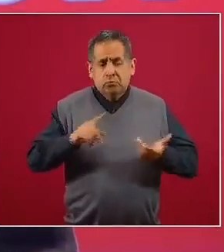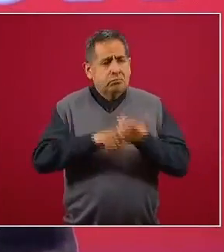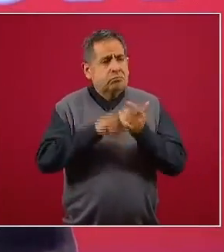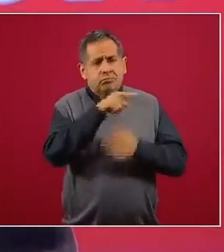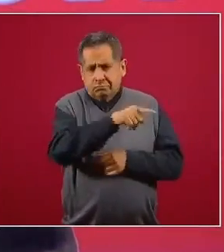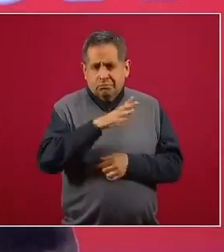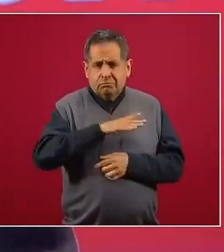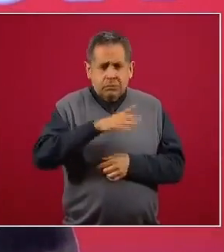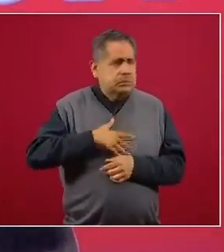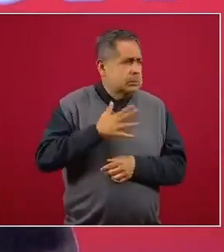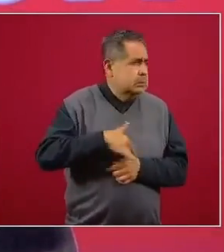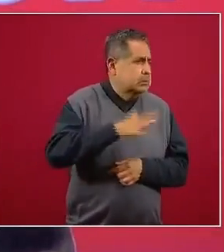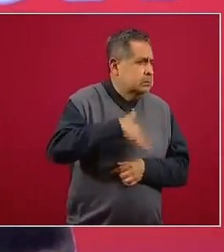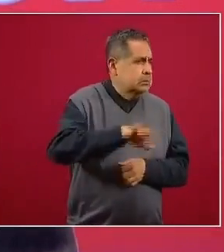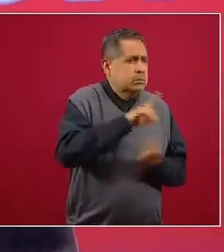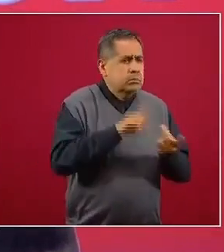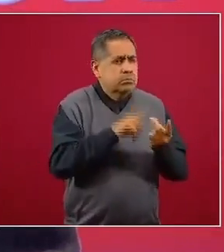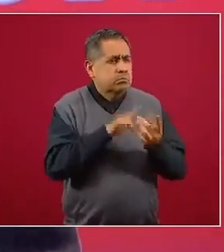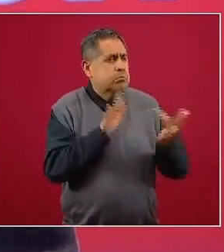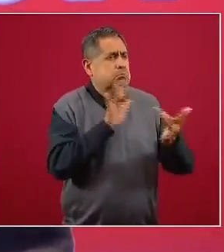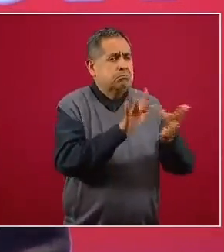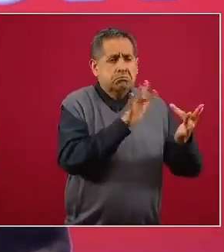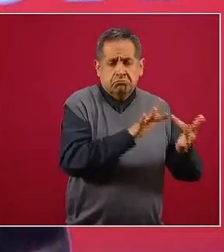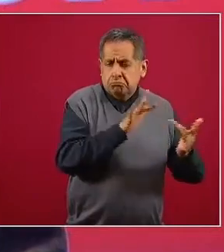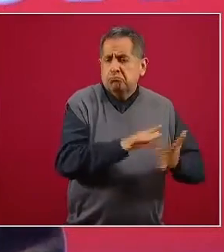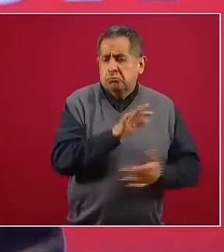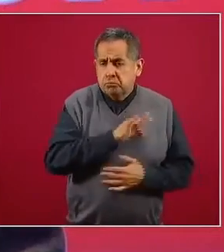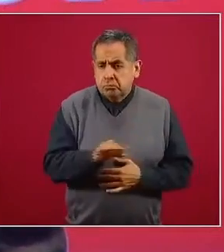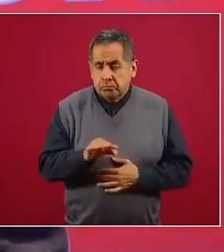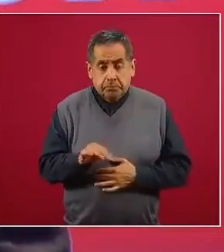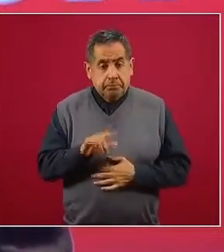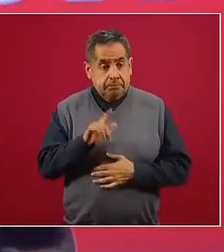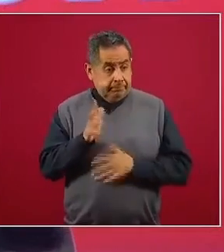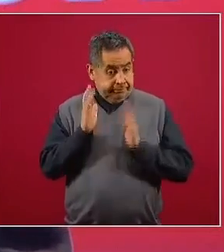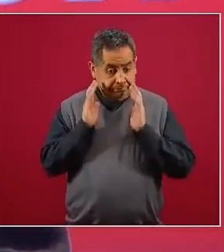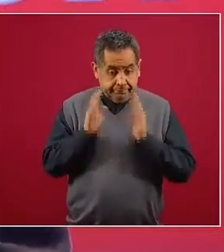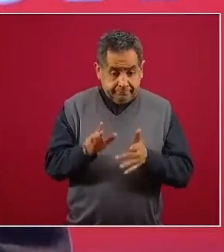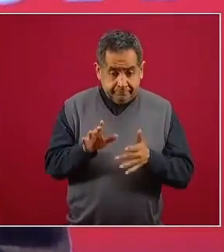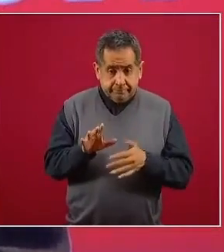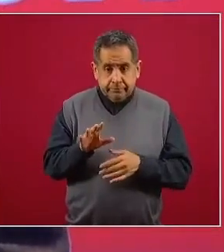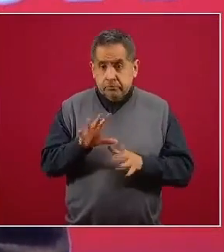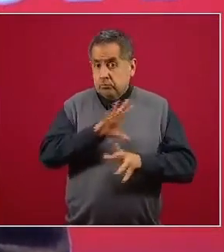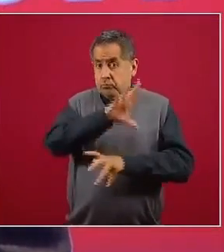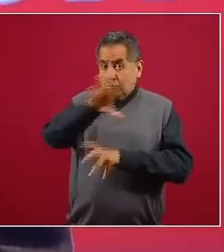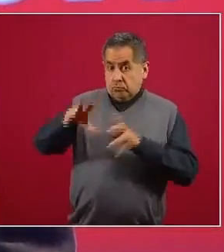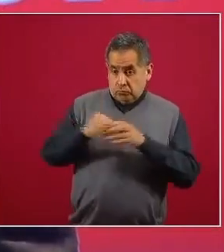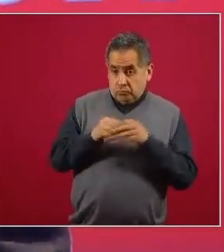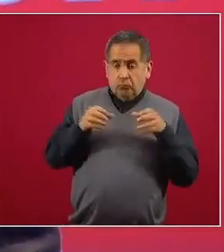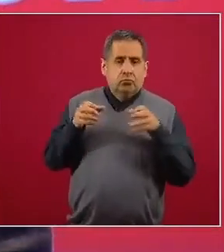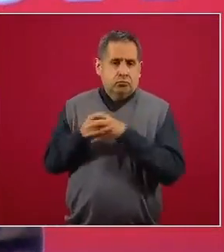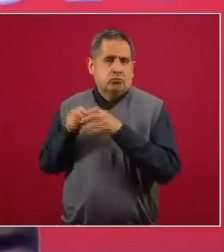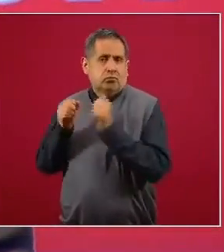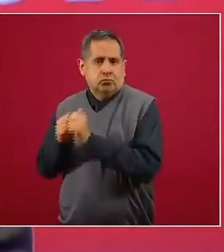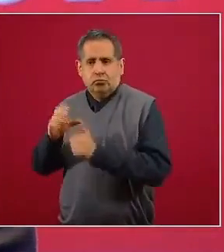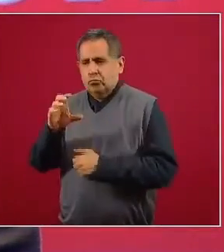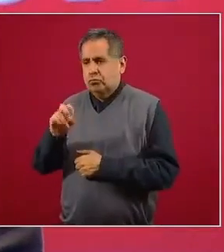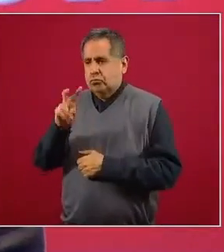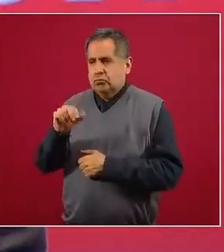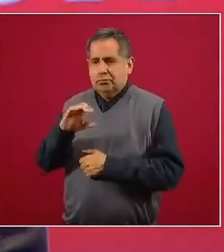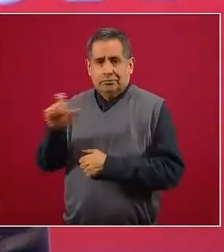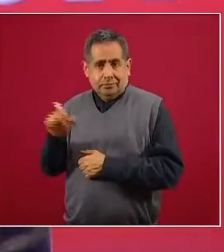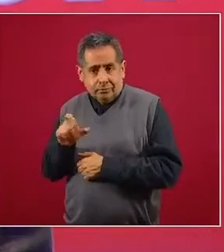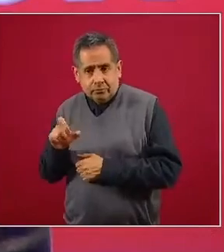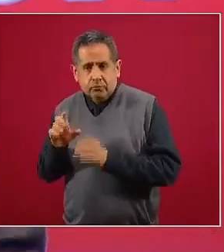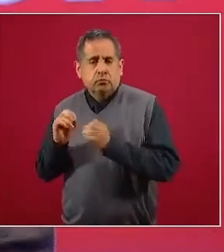activa la exploración mexicana, pero en su momento se definirá si se hace todo con COVAX, parcialmente